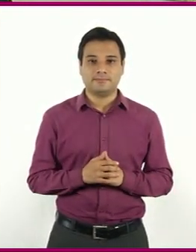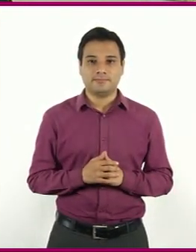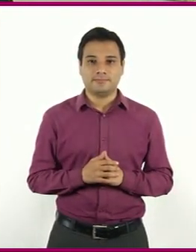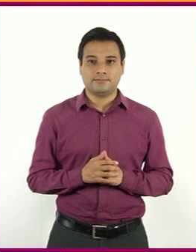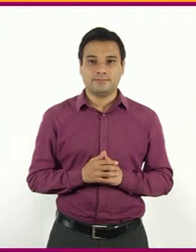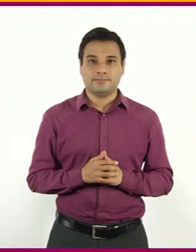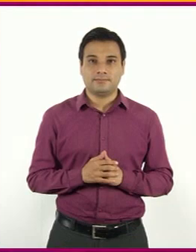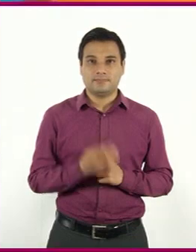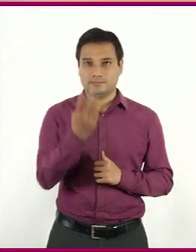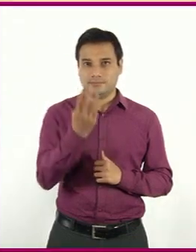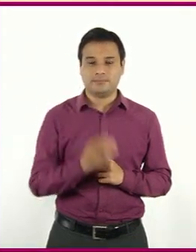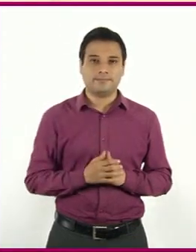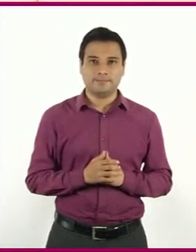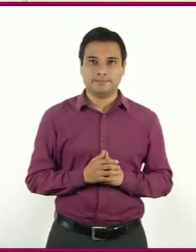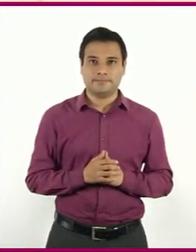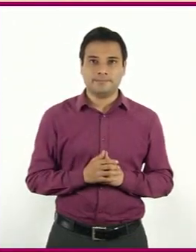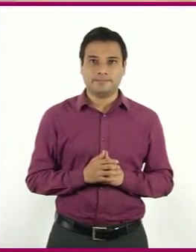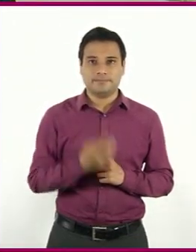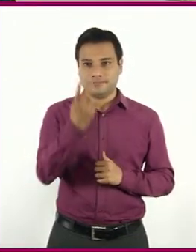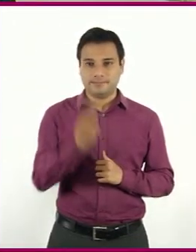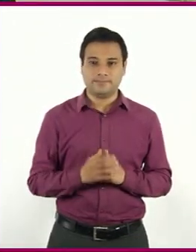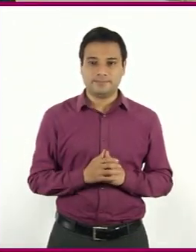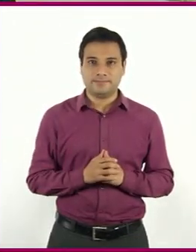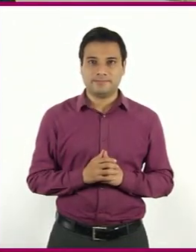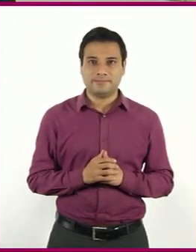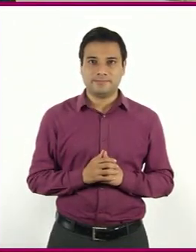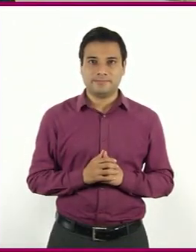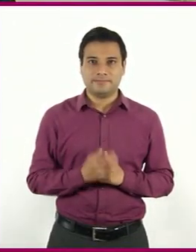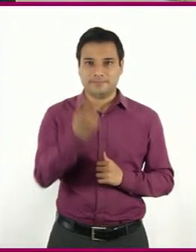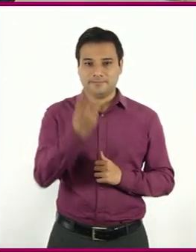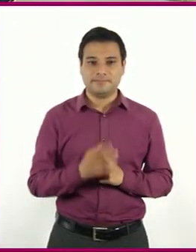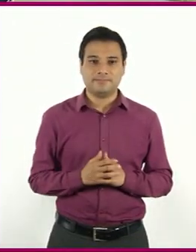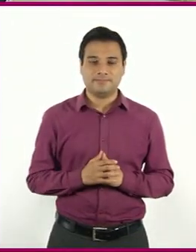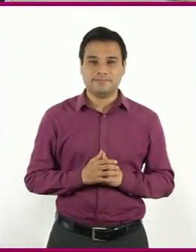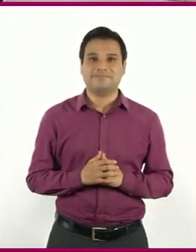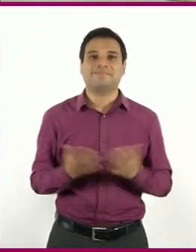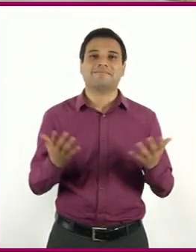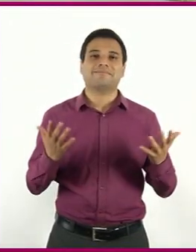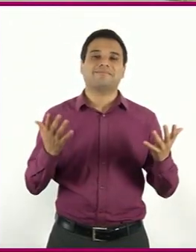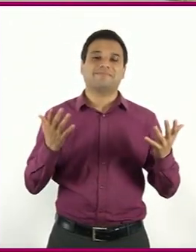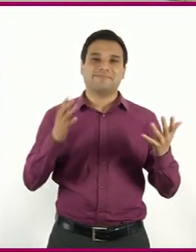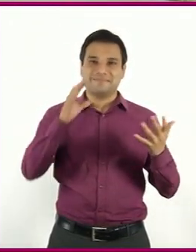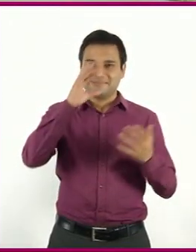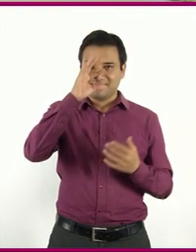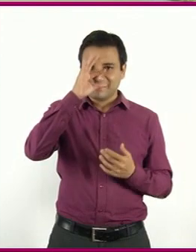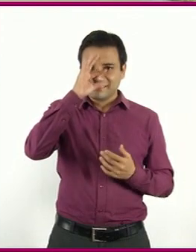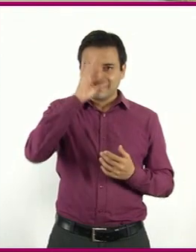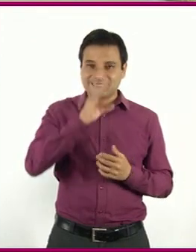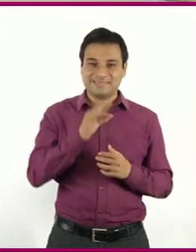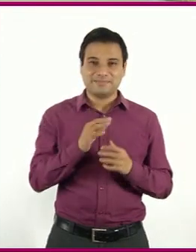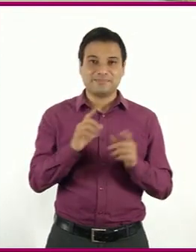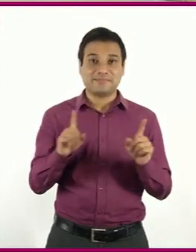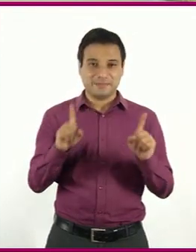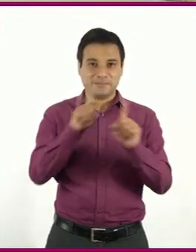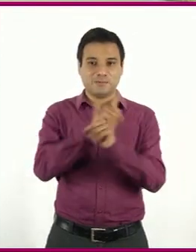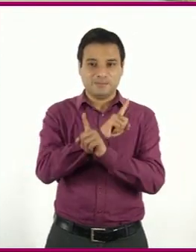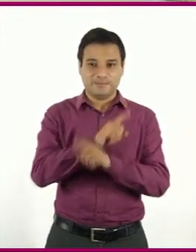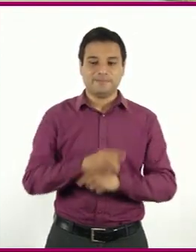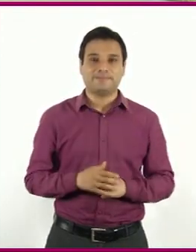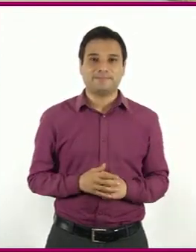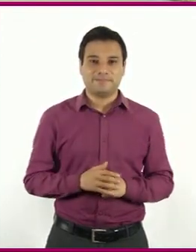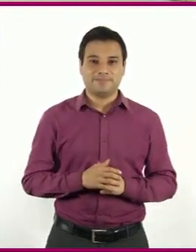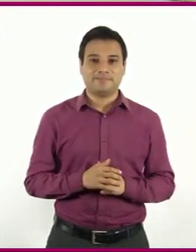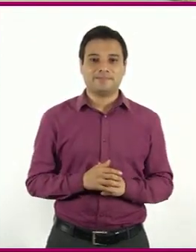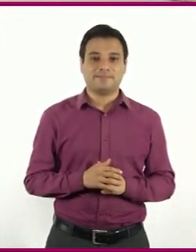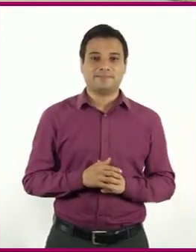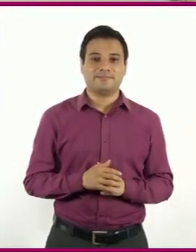Daniel. Tres. Dos. Dos. Pero casi bien, la tiré. Listo, cambiamos. Muy bien.